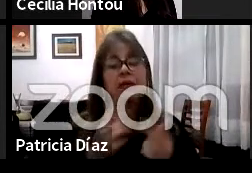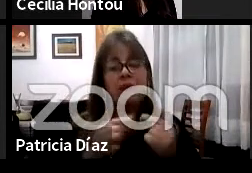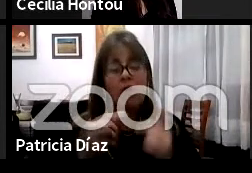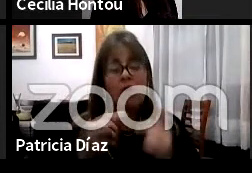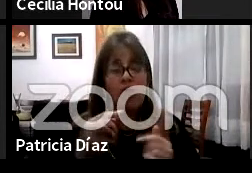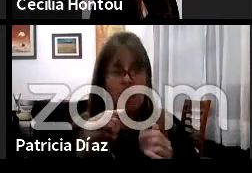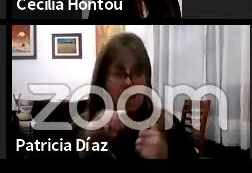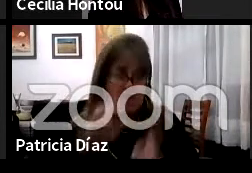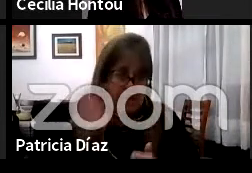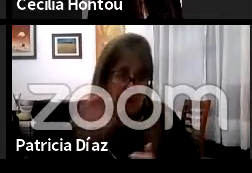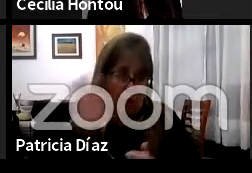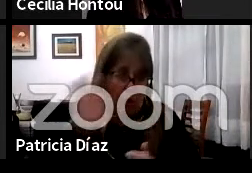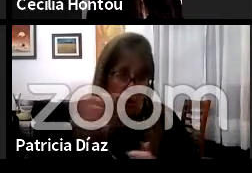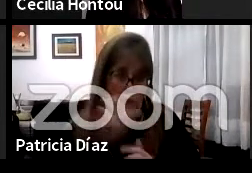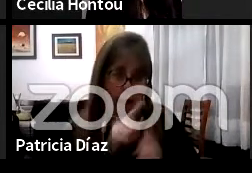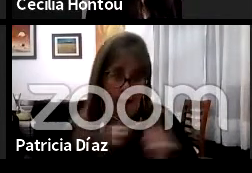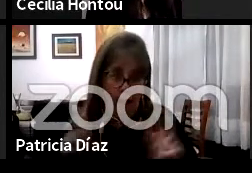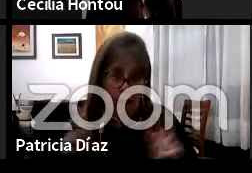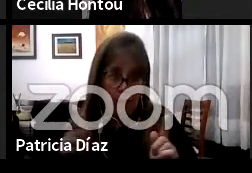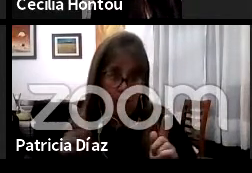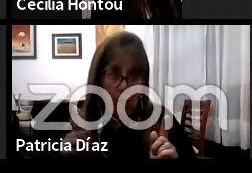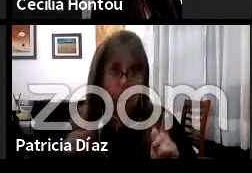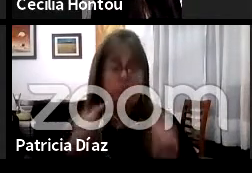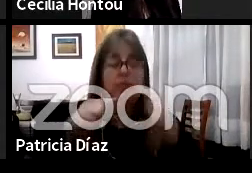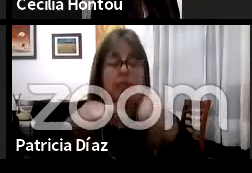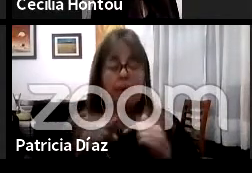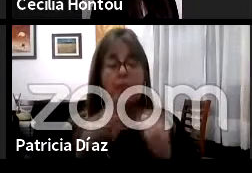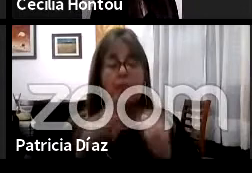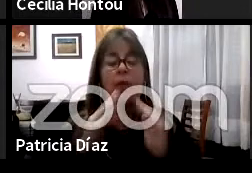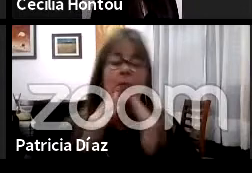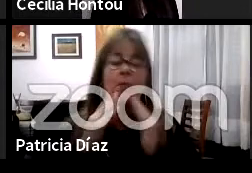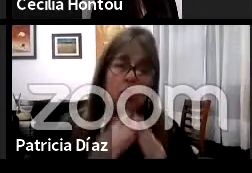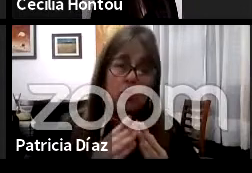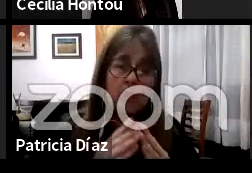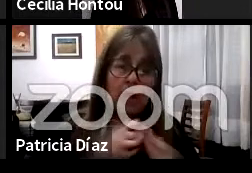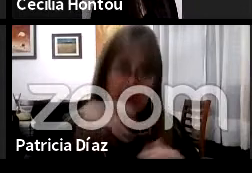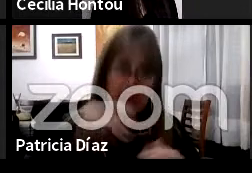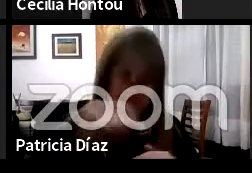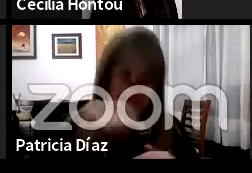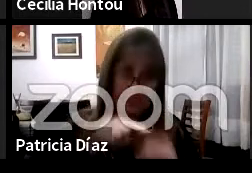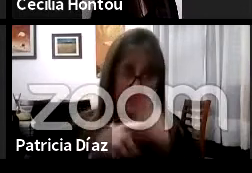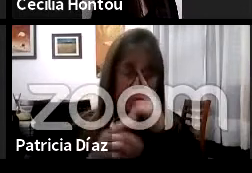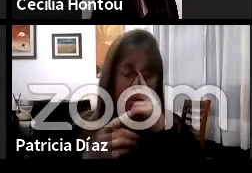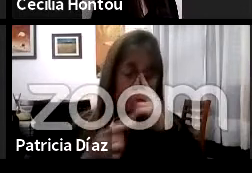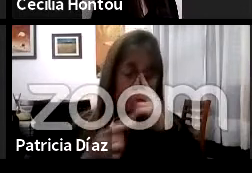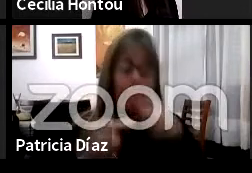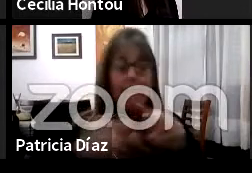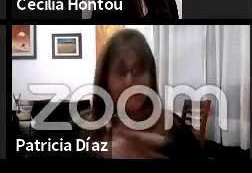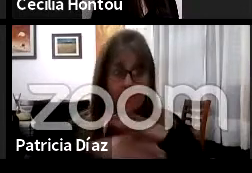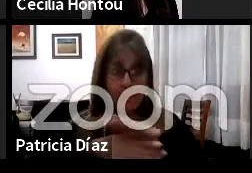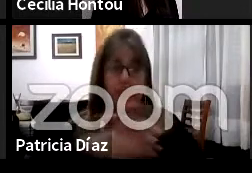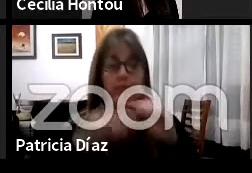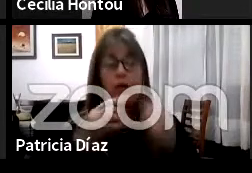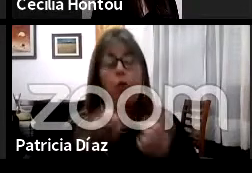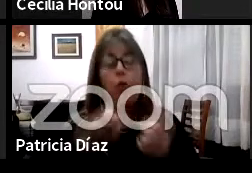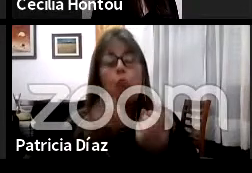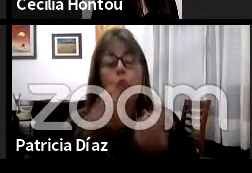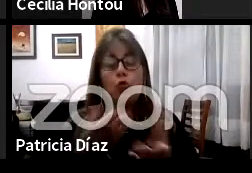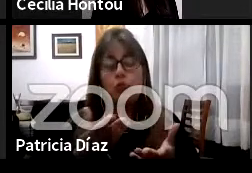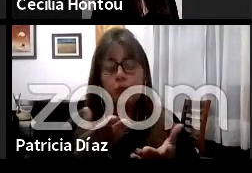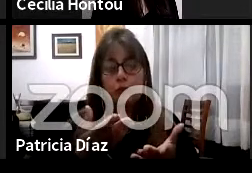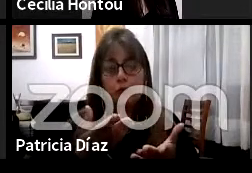Largo, y también hacer ahí la consulta. Pero creo que muchas veces cuando se dan situaciones